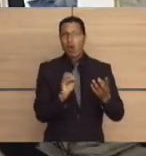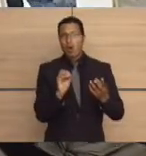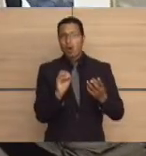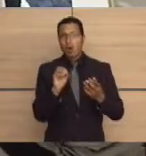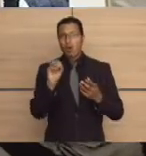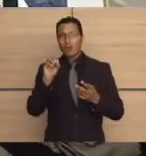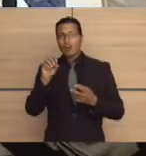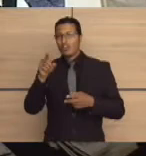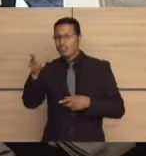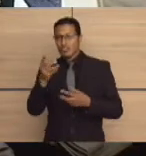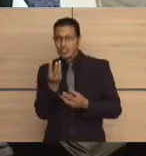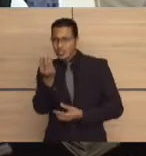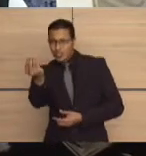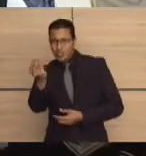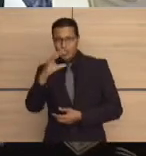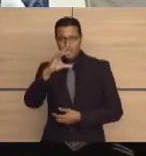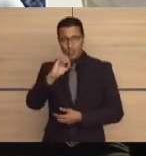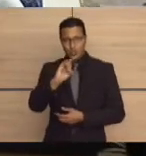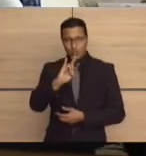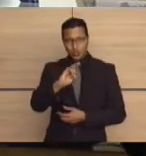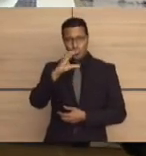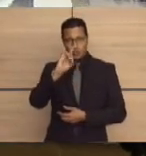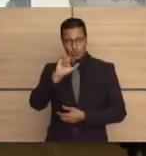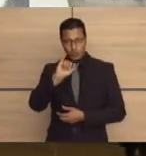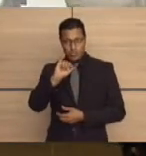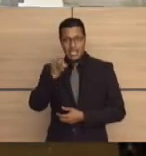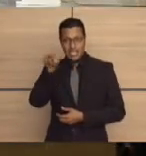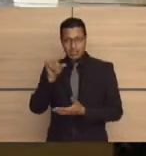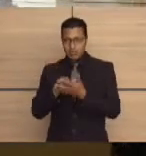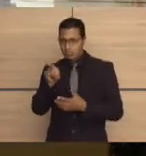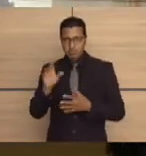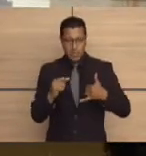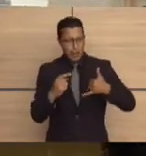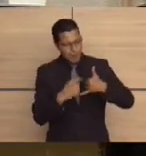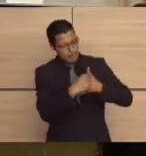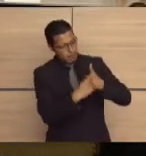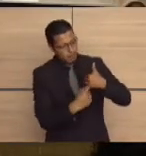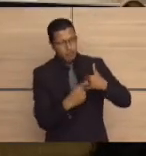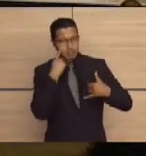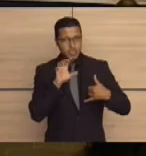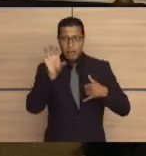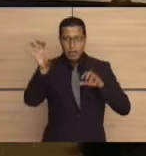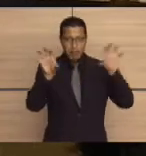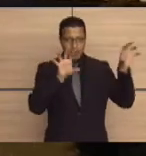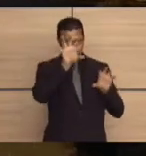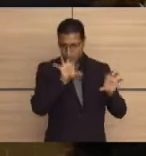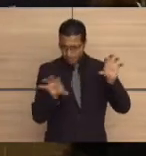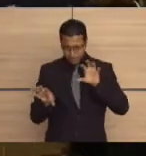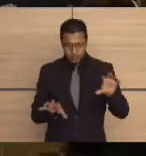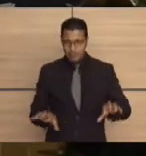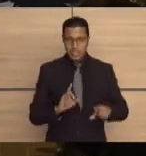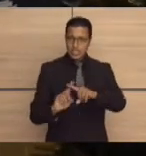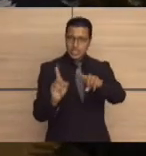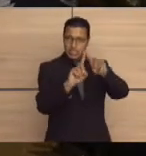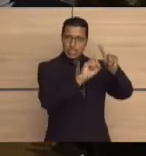los Uwa de la Sierra del Cocuy. Y si nos vamos alejando por el territorio vamos encontrando que cada una de esas regiones que habitaba cada